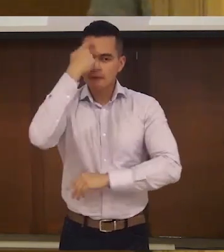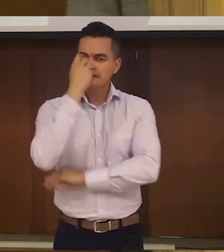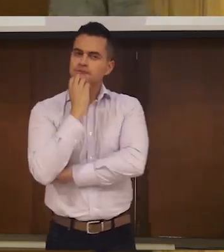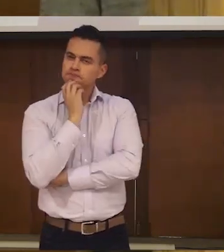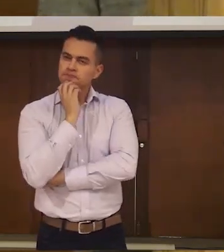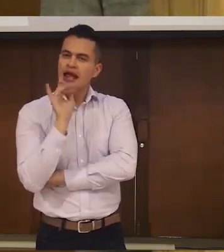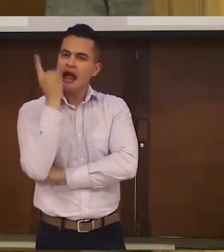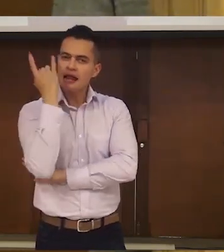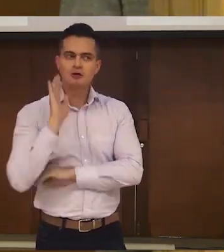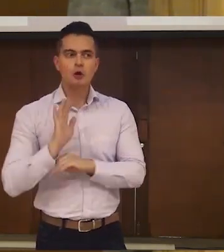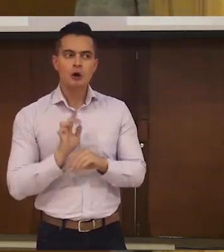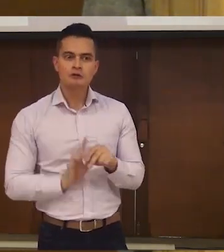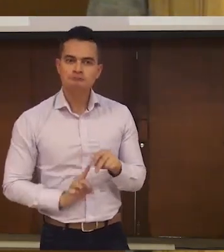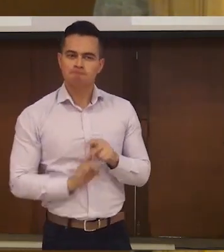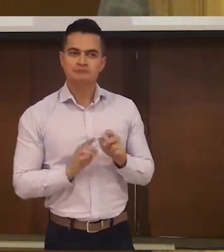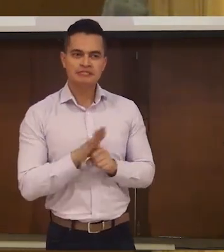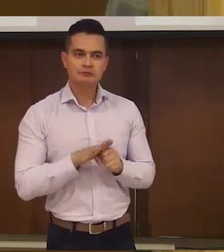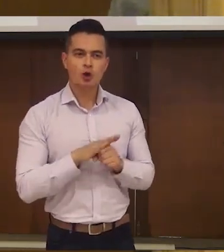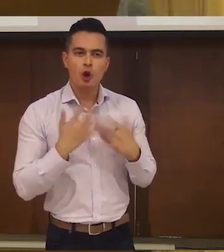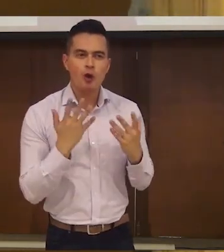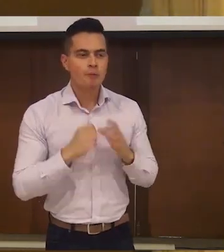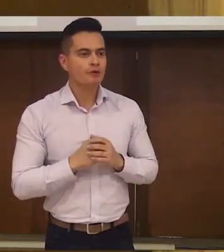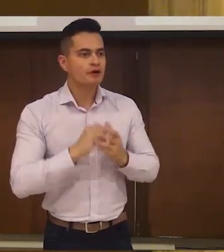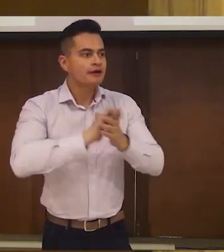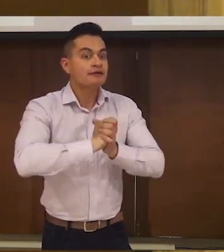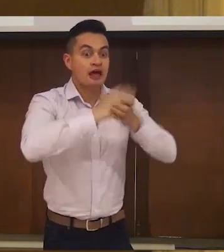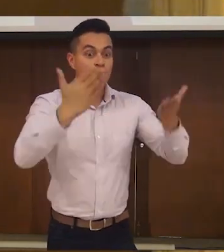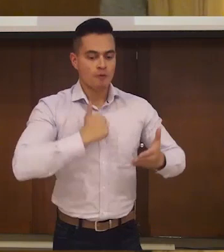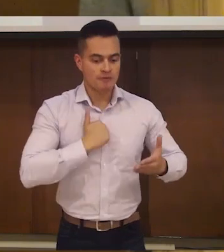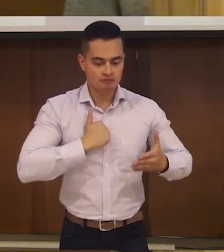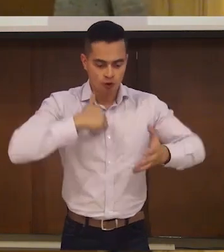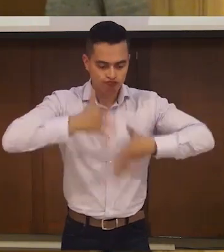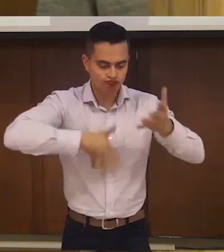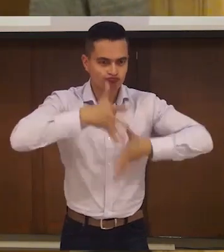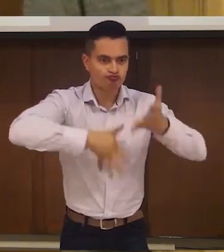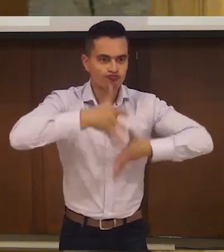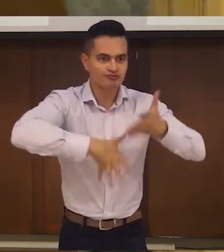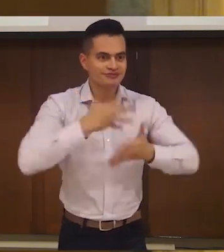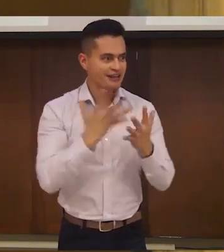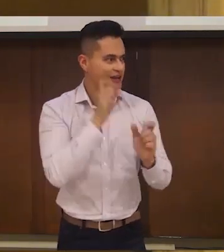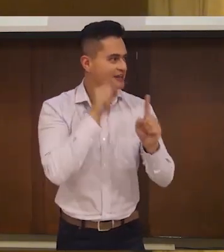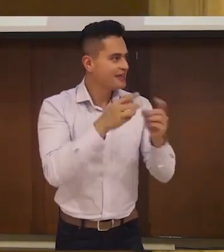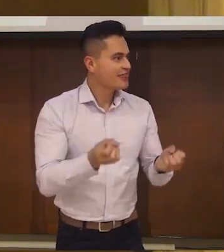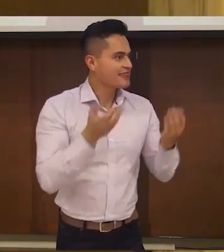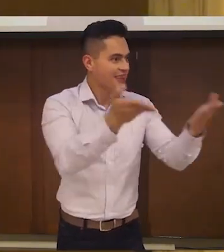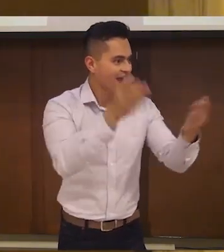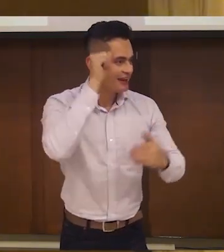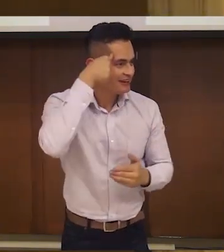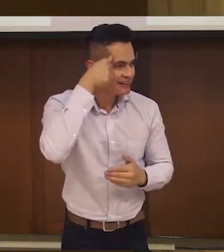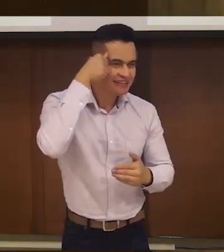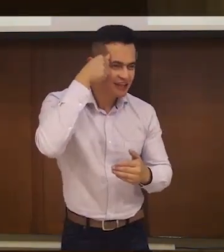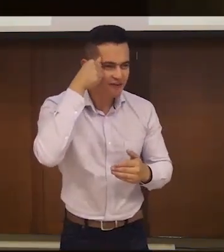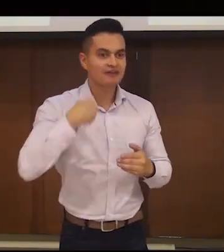una torpeza, pero una torpeza cariñosa, que es tratar de mandar un saludo en lengua de señas. Ustedes verán, no sé